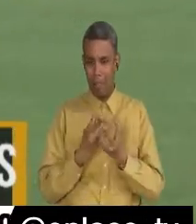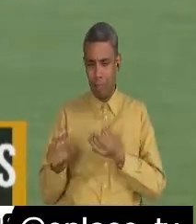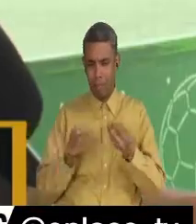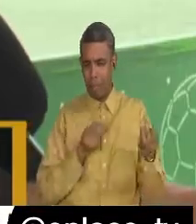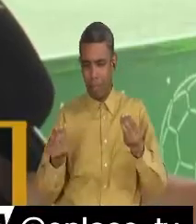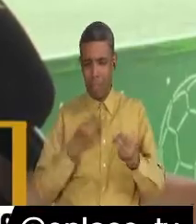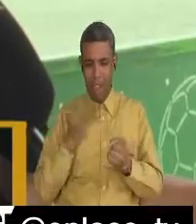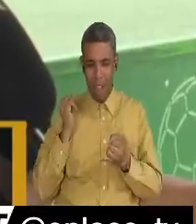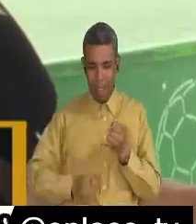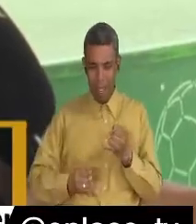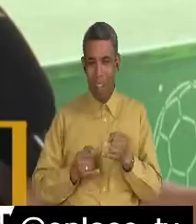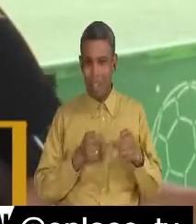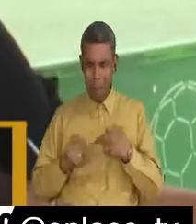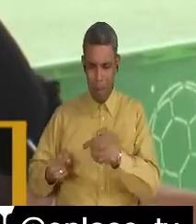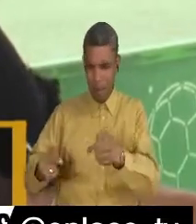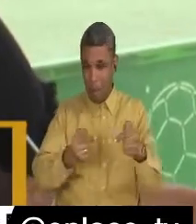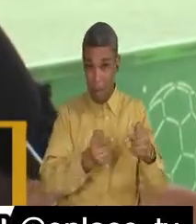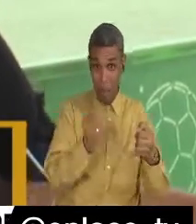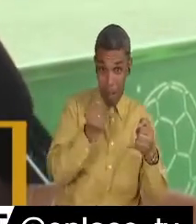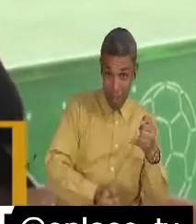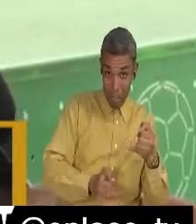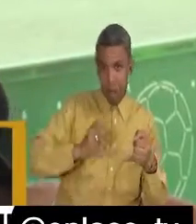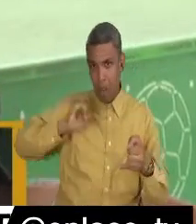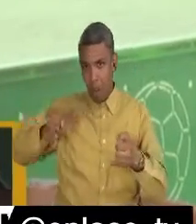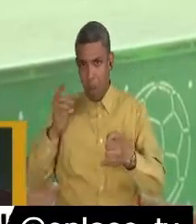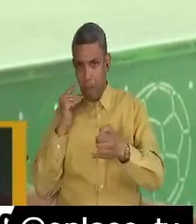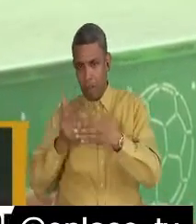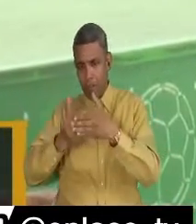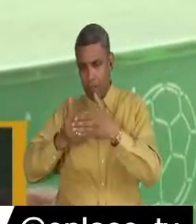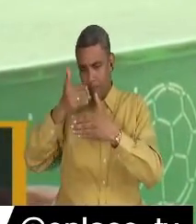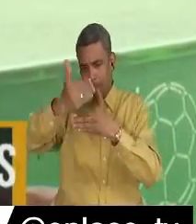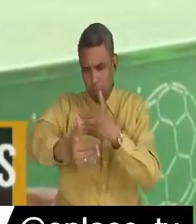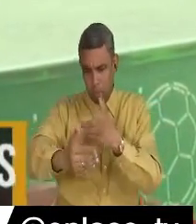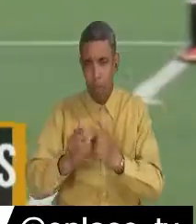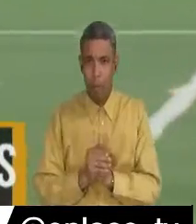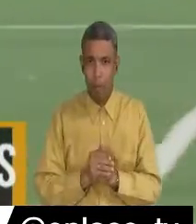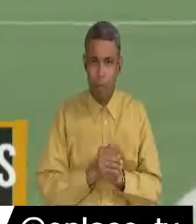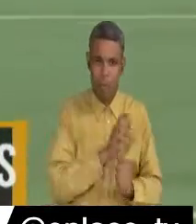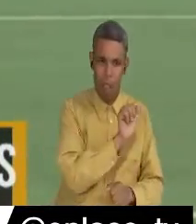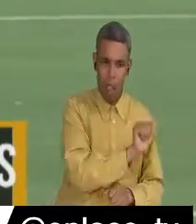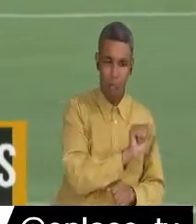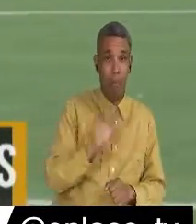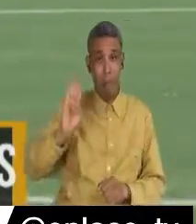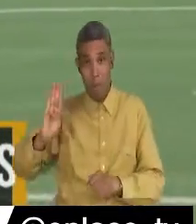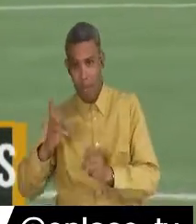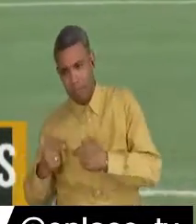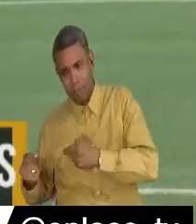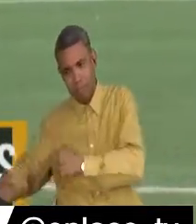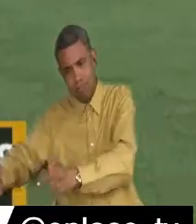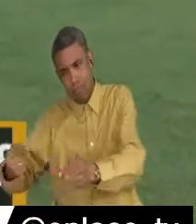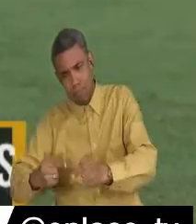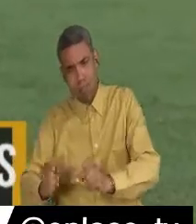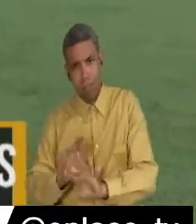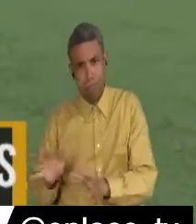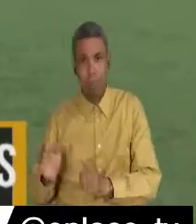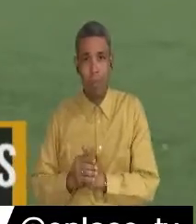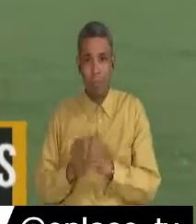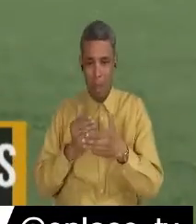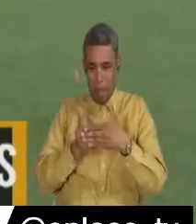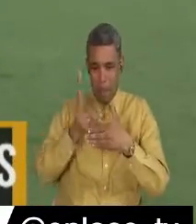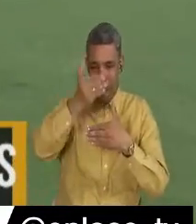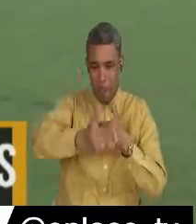En el grupo B ya están los 4 clasificados y estamos esperando pues los resultados de este. Este torneo está en ronda de todos contra todos, ronda que termina